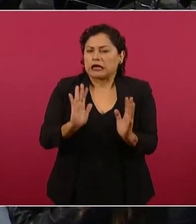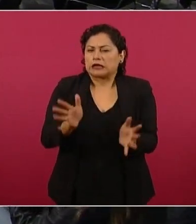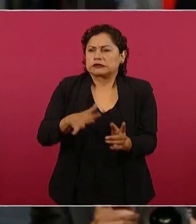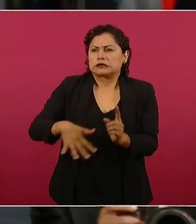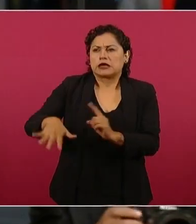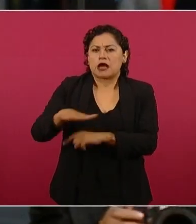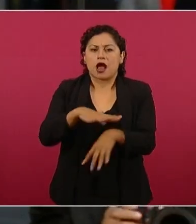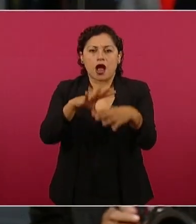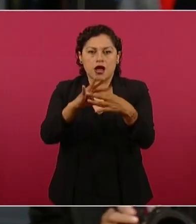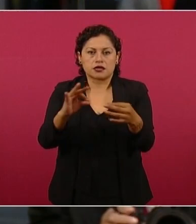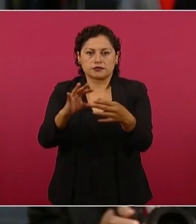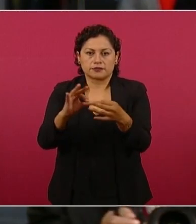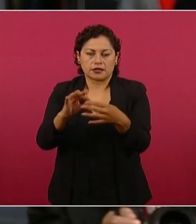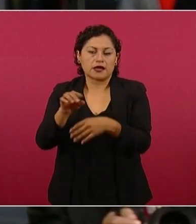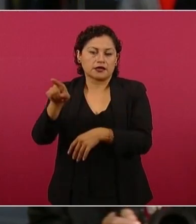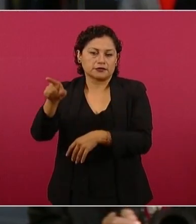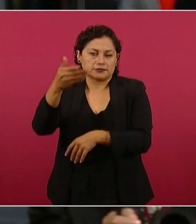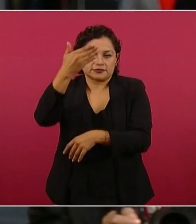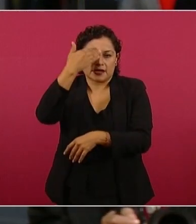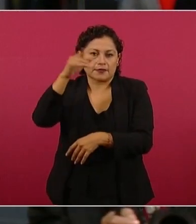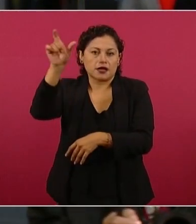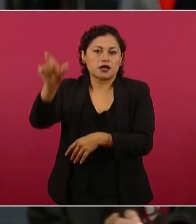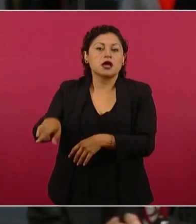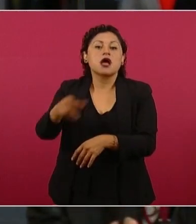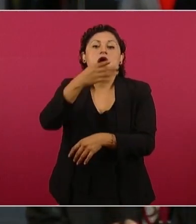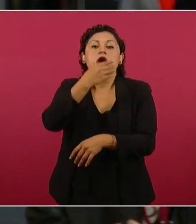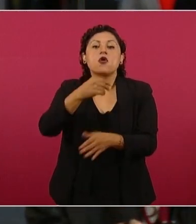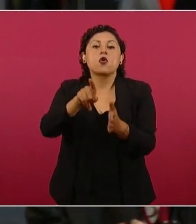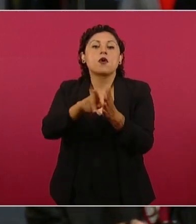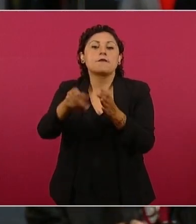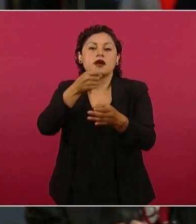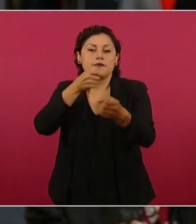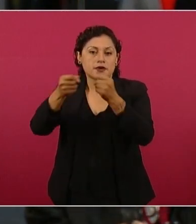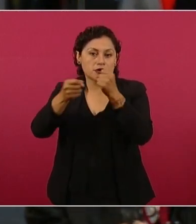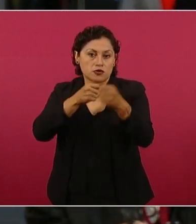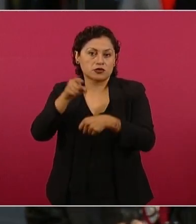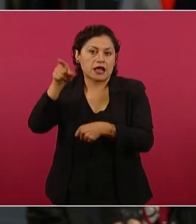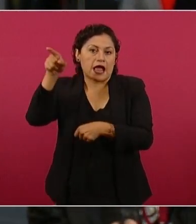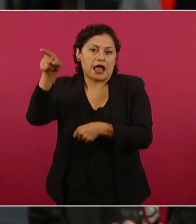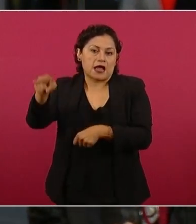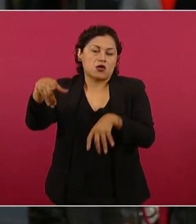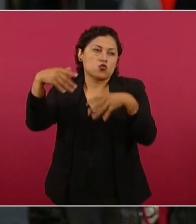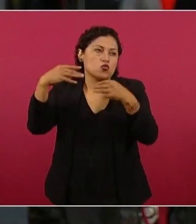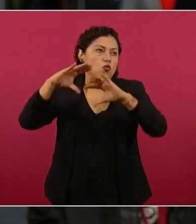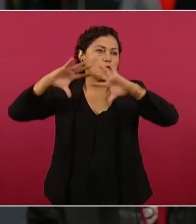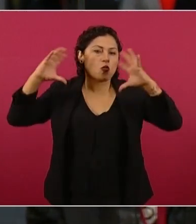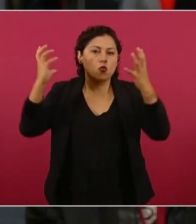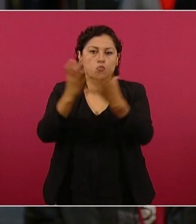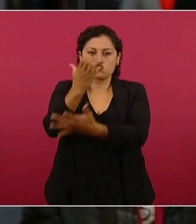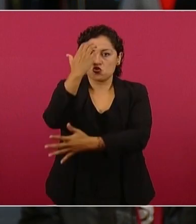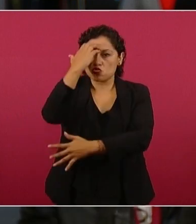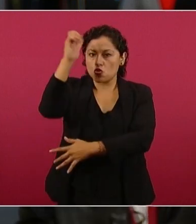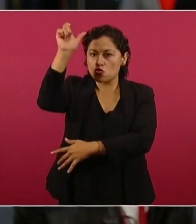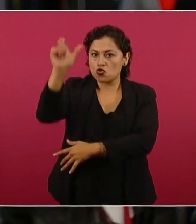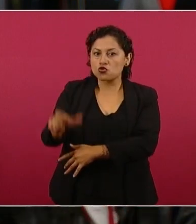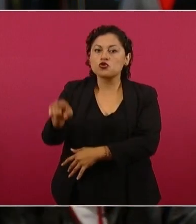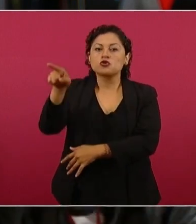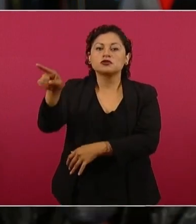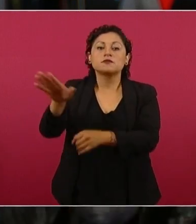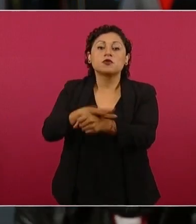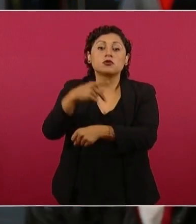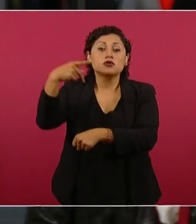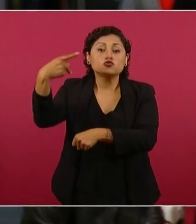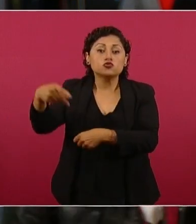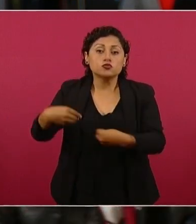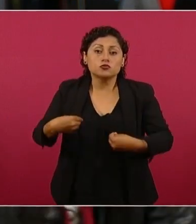Julian Assange, este periodista, pues de ejemplo mundial, y que prácticamente está en vilo su vida,